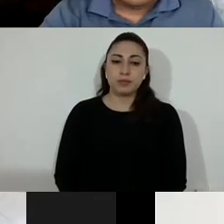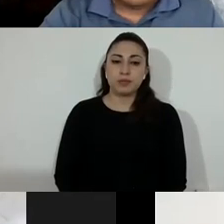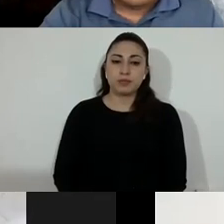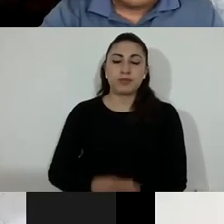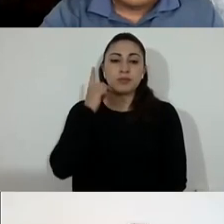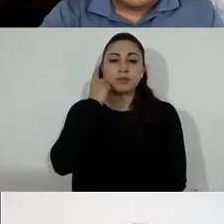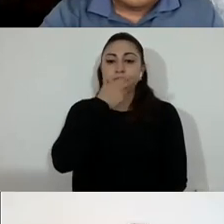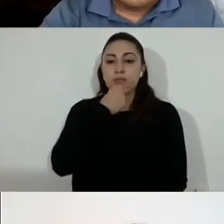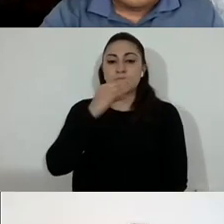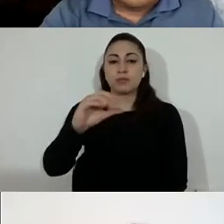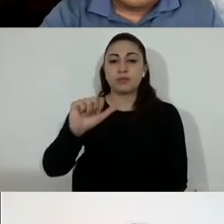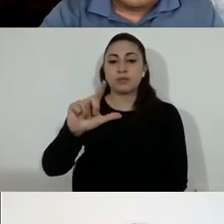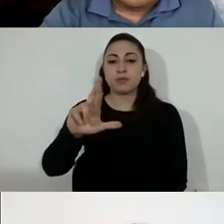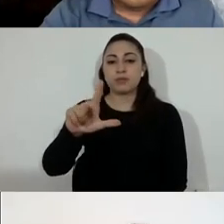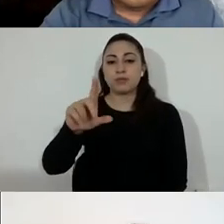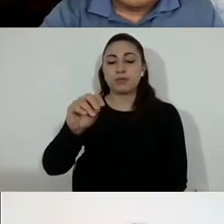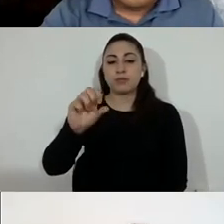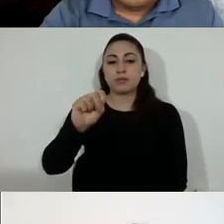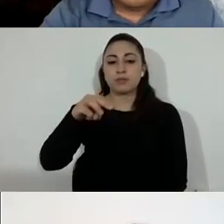Diputado Carlos Hernández Mirón.